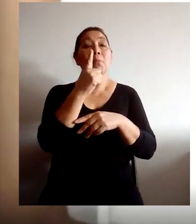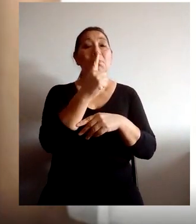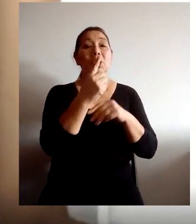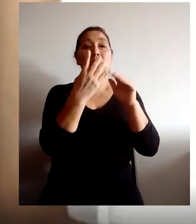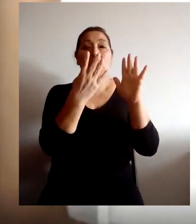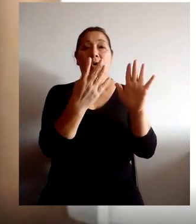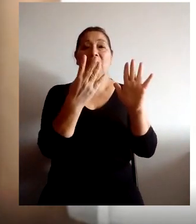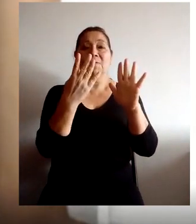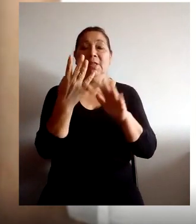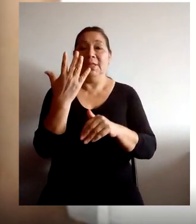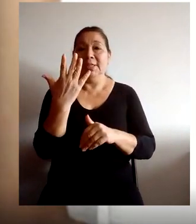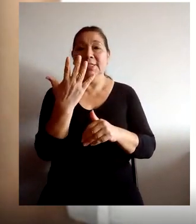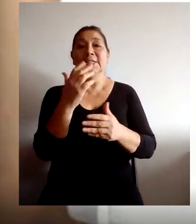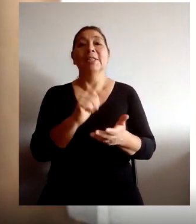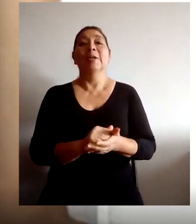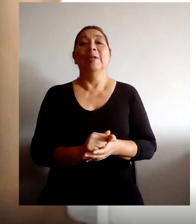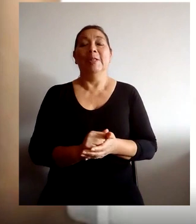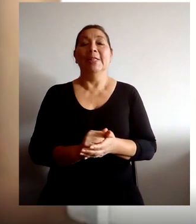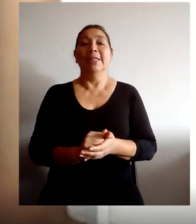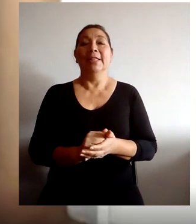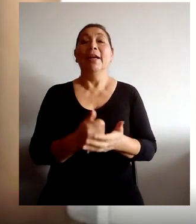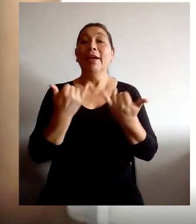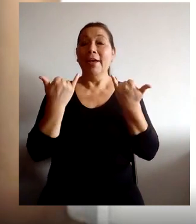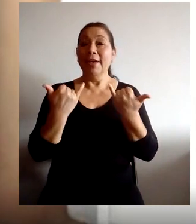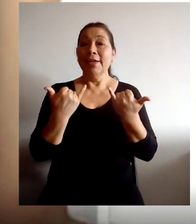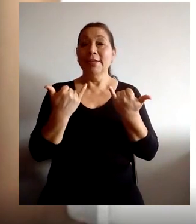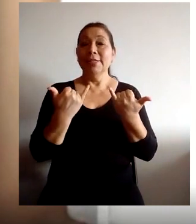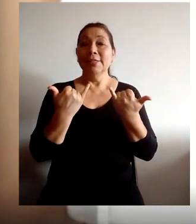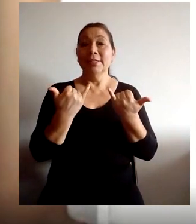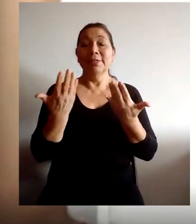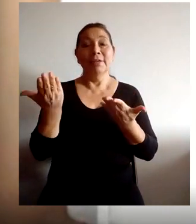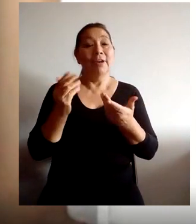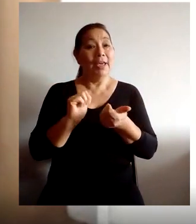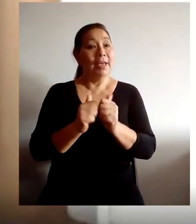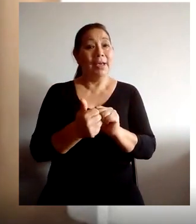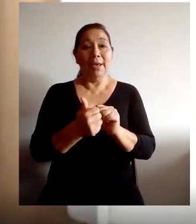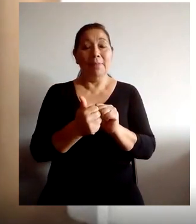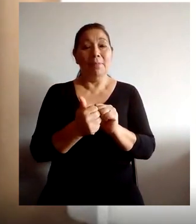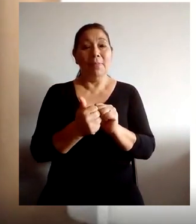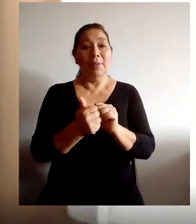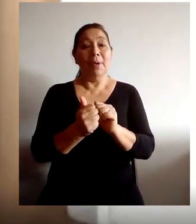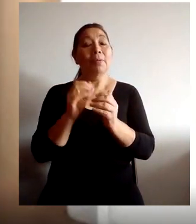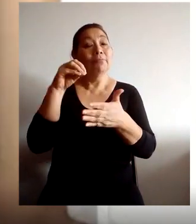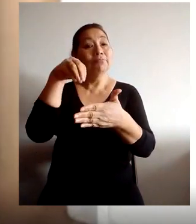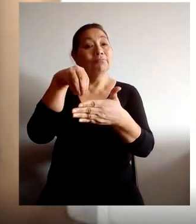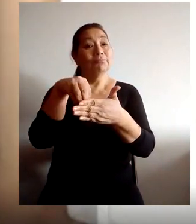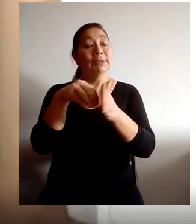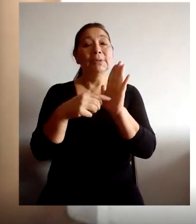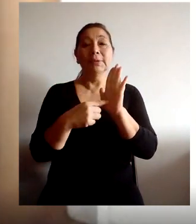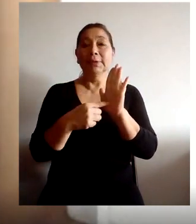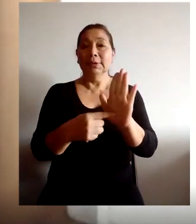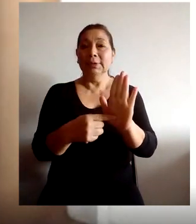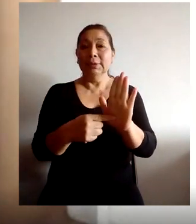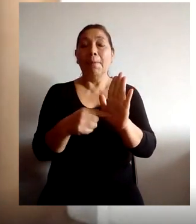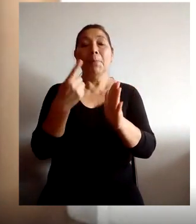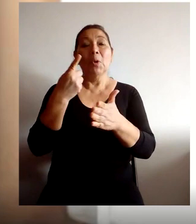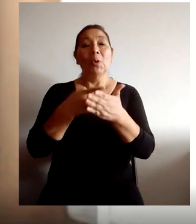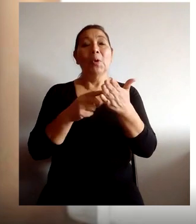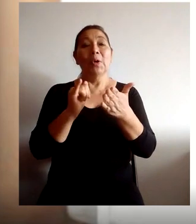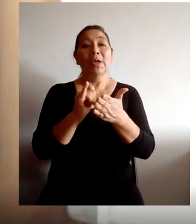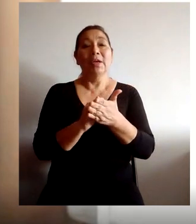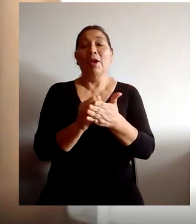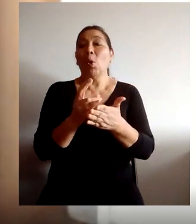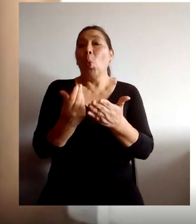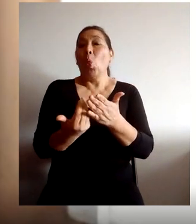fecha de otorgamiento de esta prestación y, por lo tanto, a un nuevo cálculo. En atención y en obediencia a este mandato judicial,